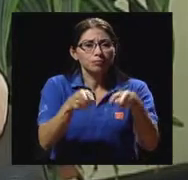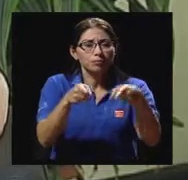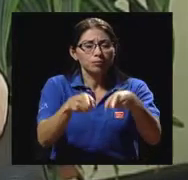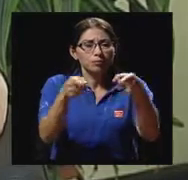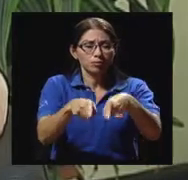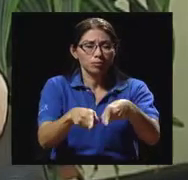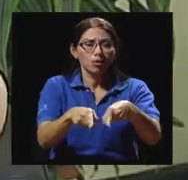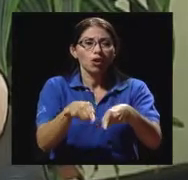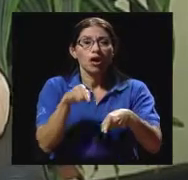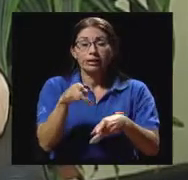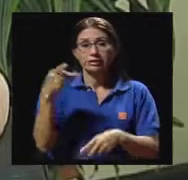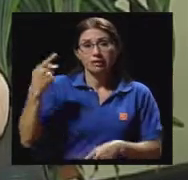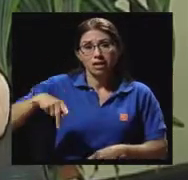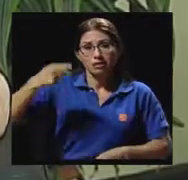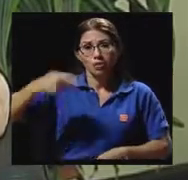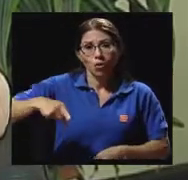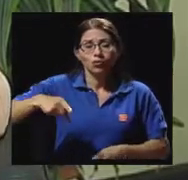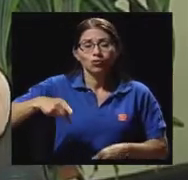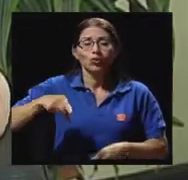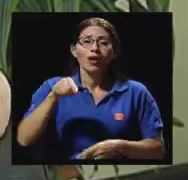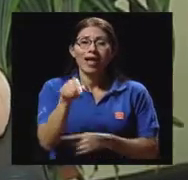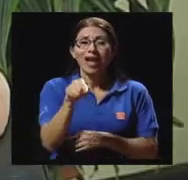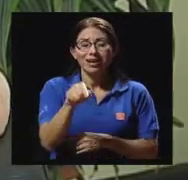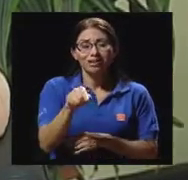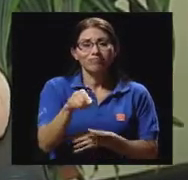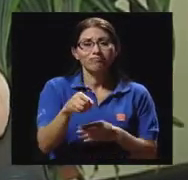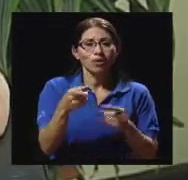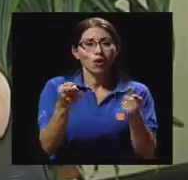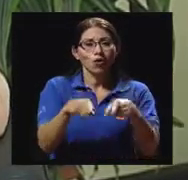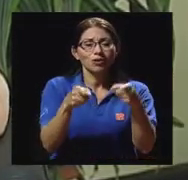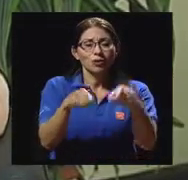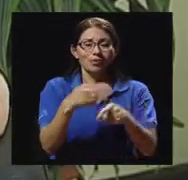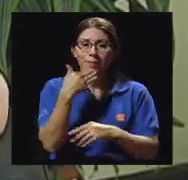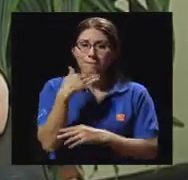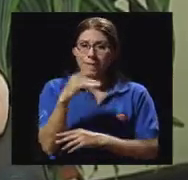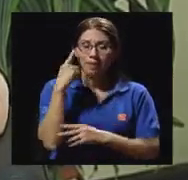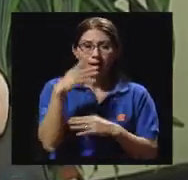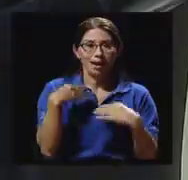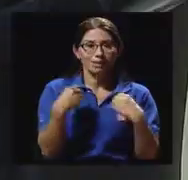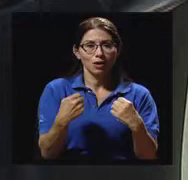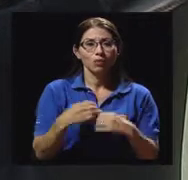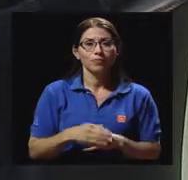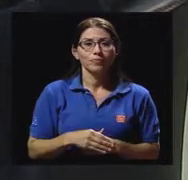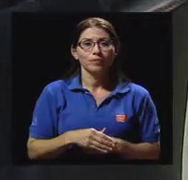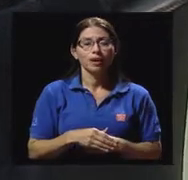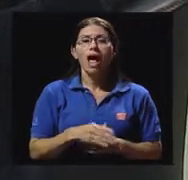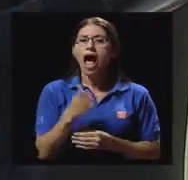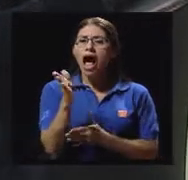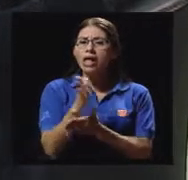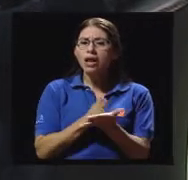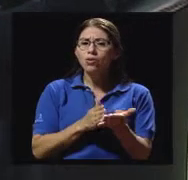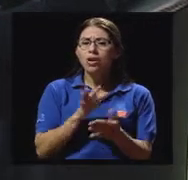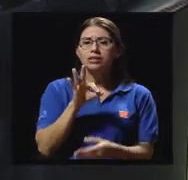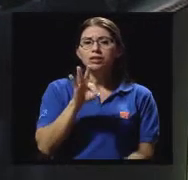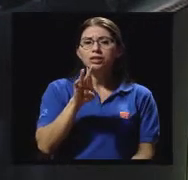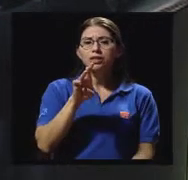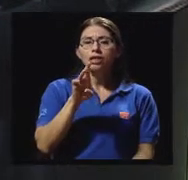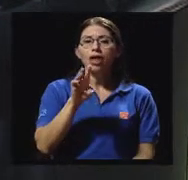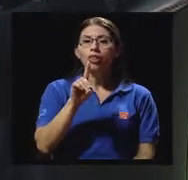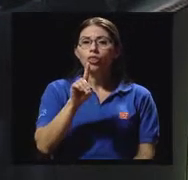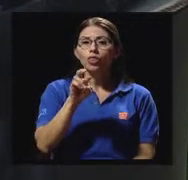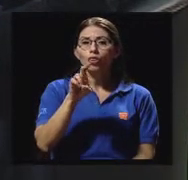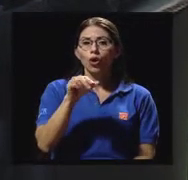hacer ese consumo problemático o riesgoso, pues entonces se desarrollan consecuencias para la salud. Hay unas drogas que tal